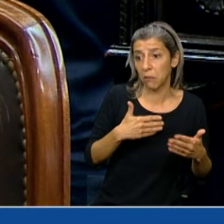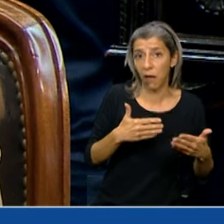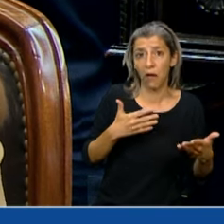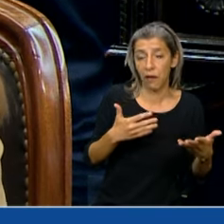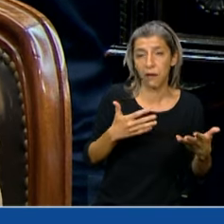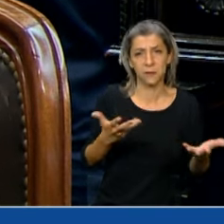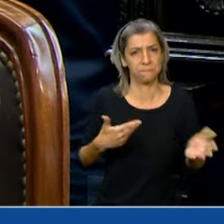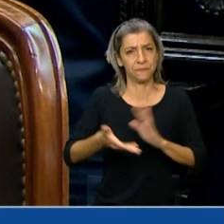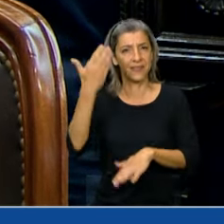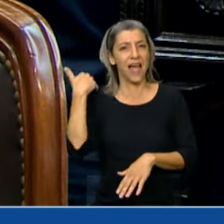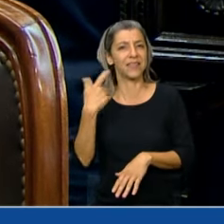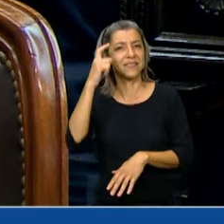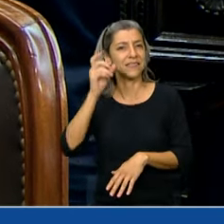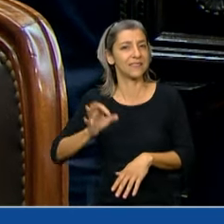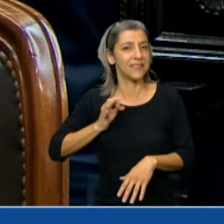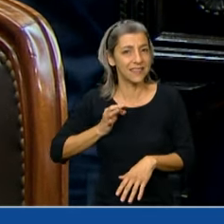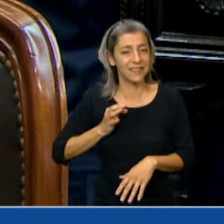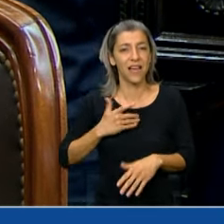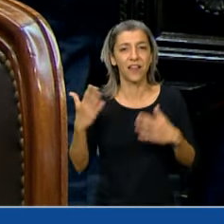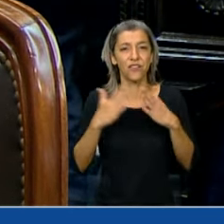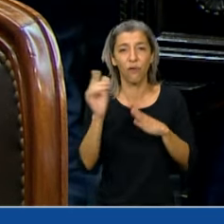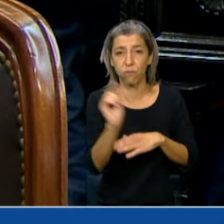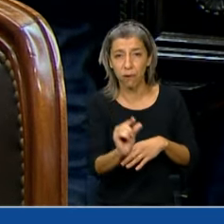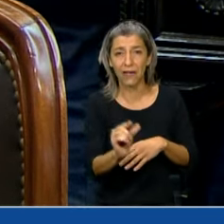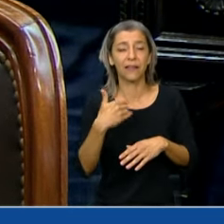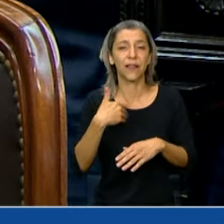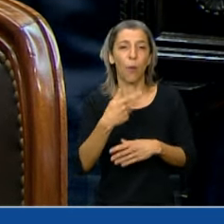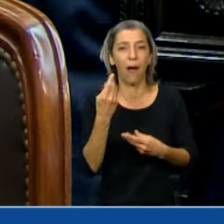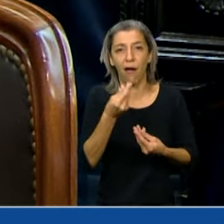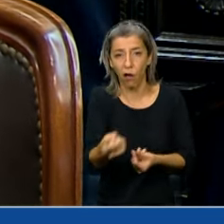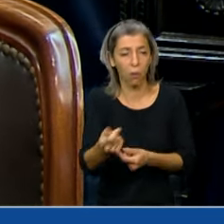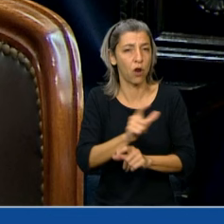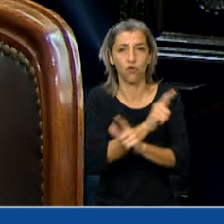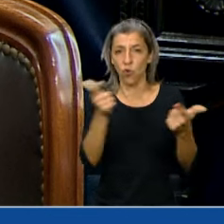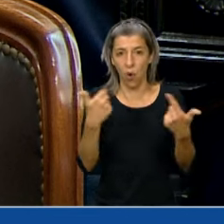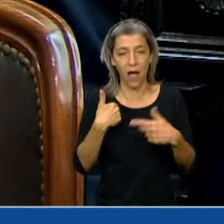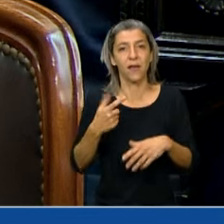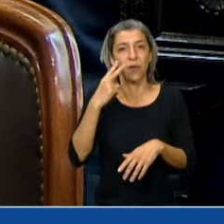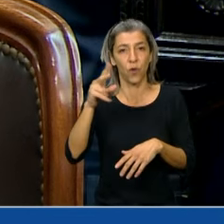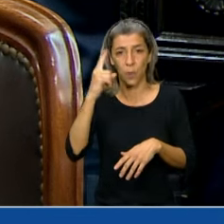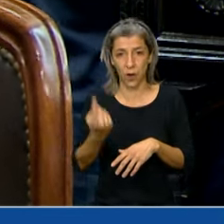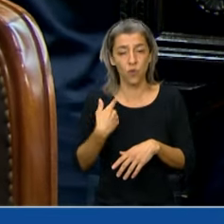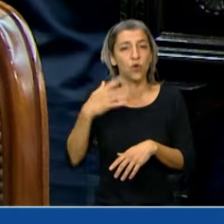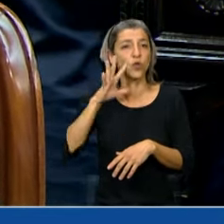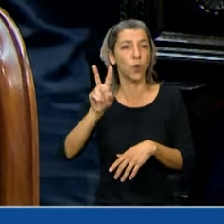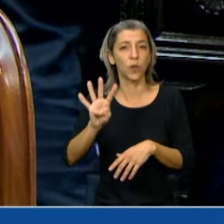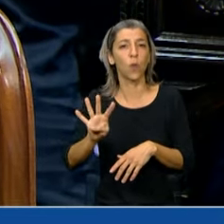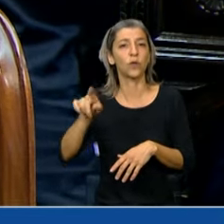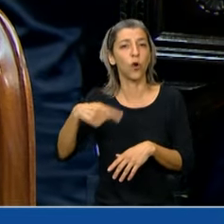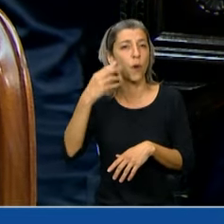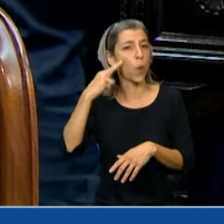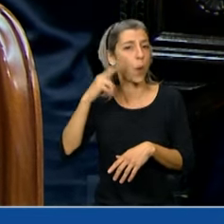más de 10 años en el 2001 el 74,9 de las familias dueñas de un